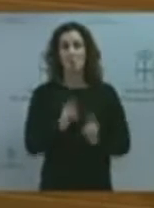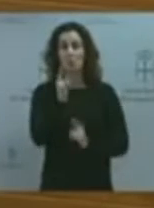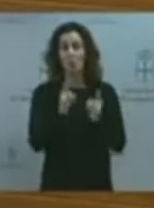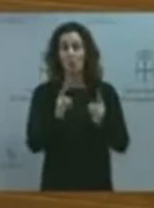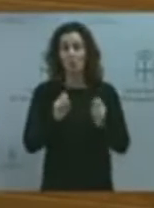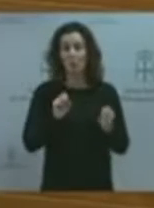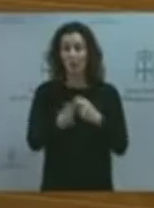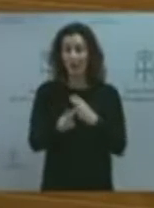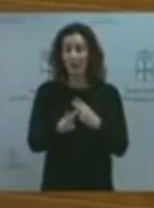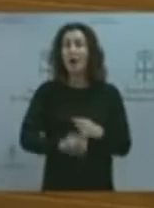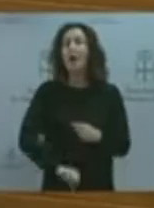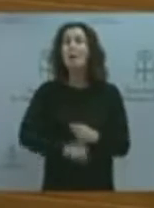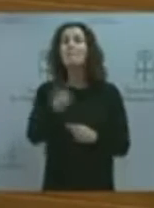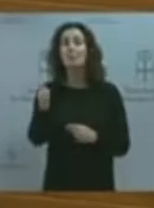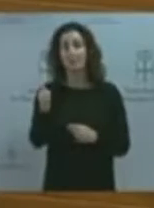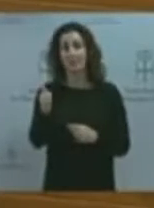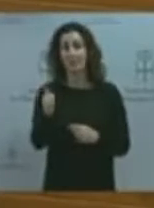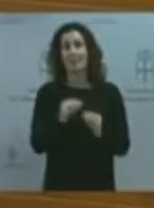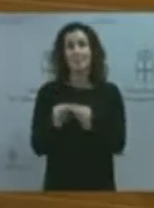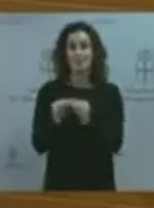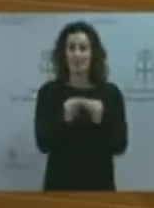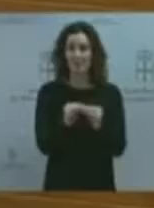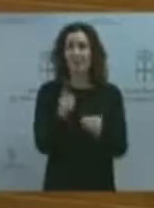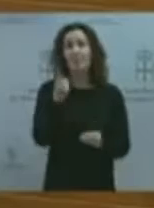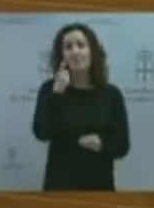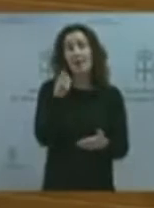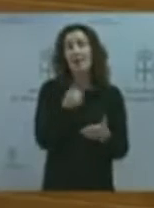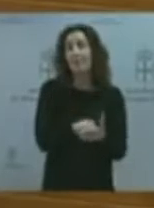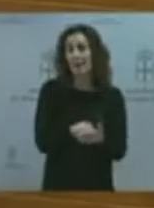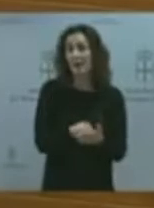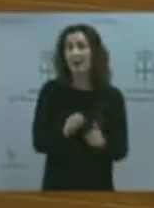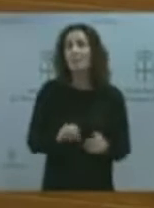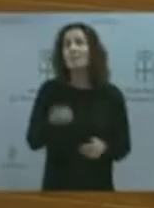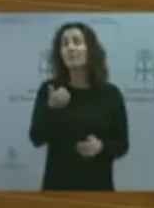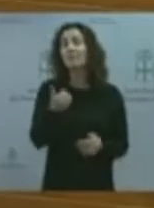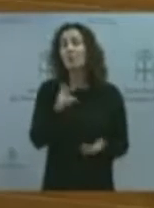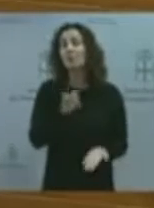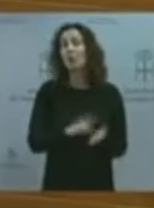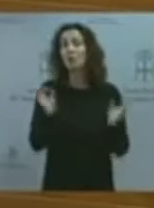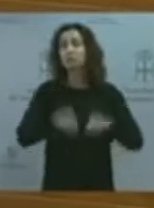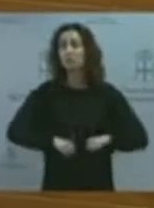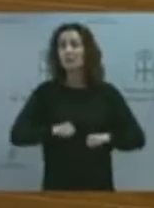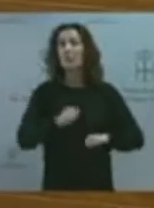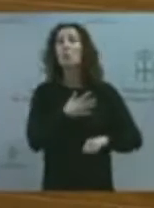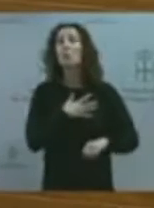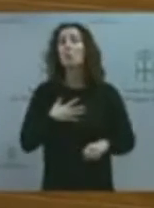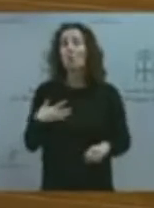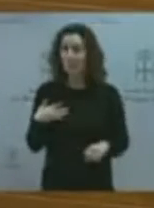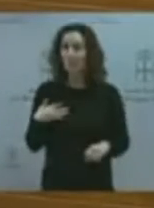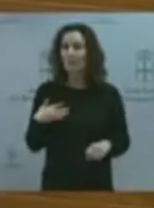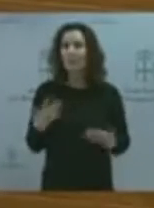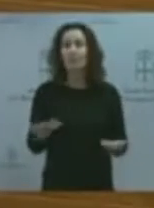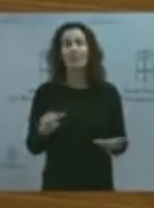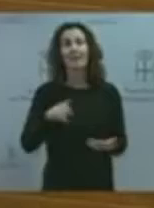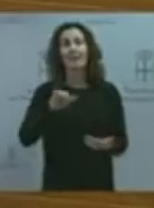si es posible buscar consensos y lograrlos cuando se quiere. Así que, en este sentido, señora Gil, yo espero que haya sido una mala interpretación de